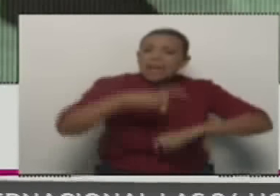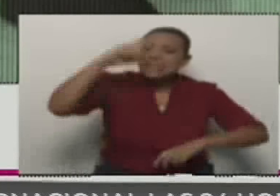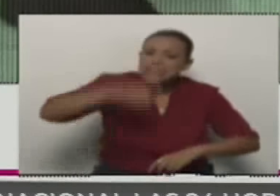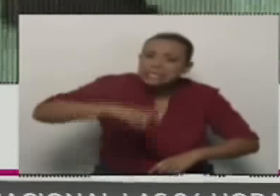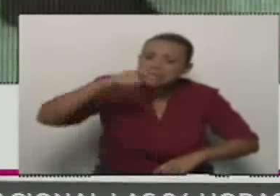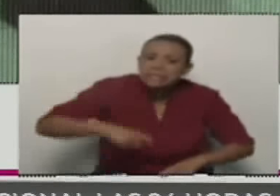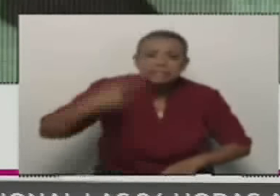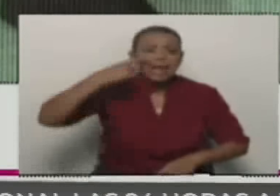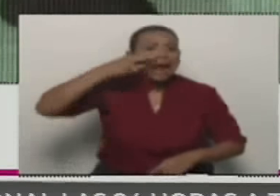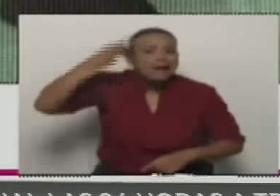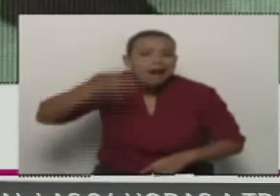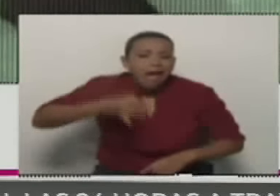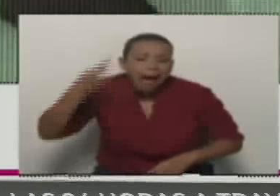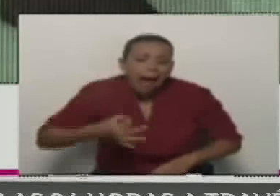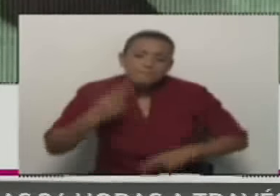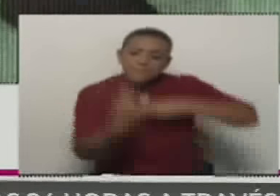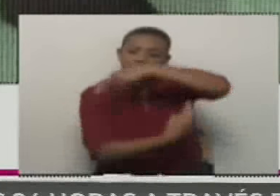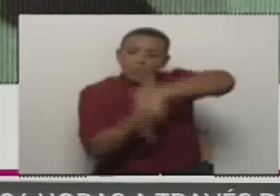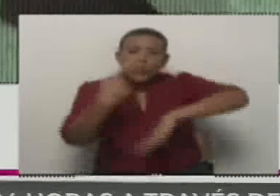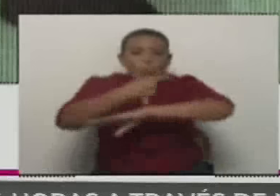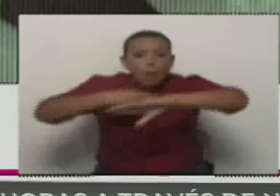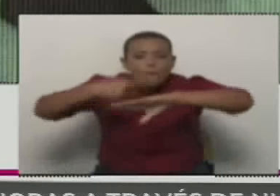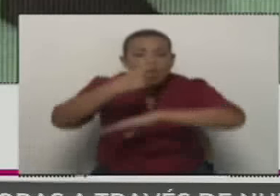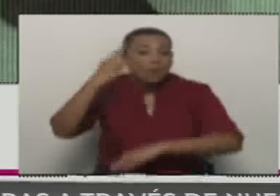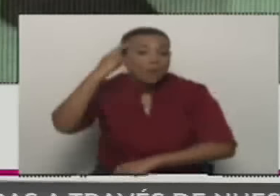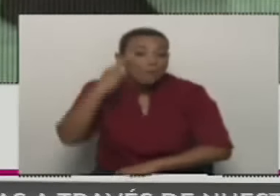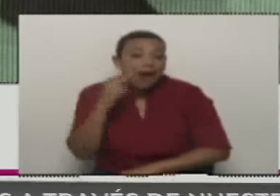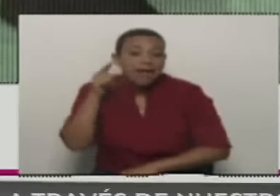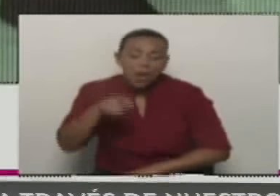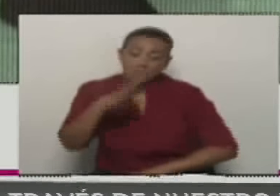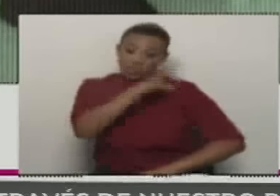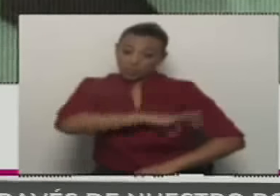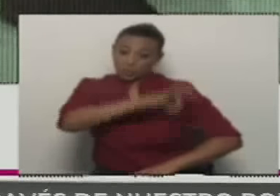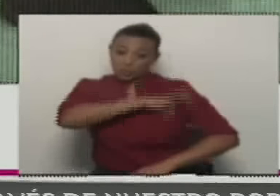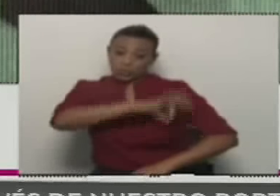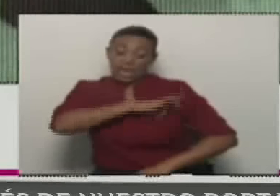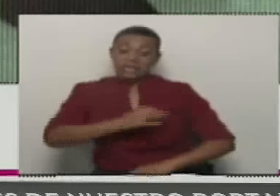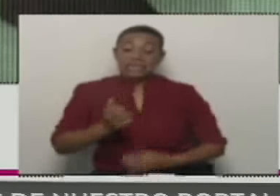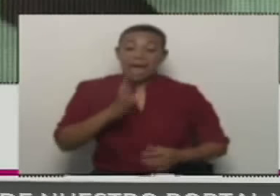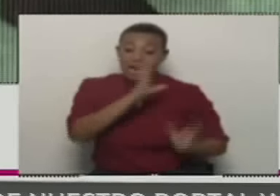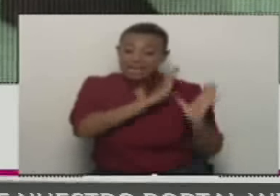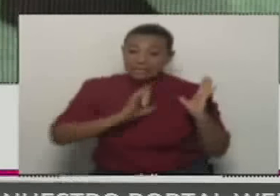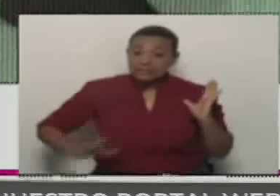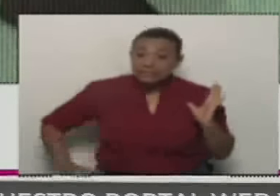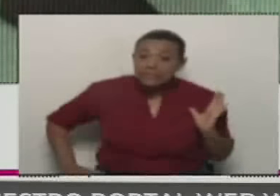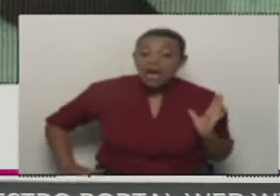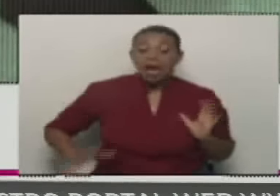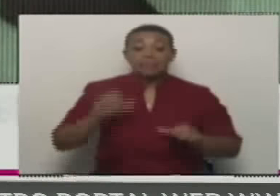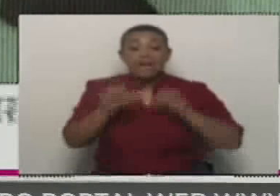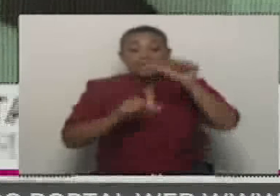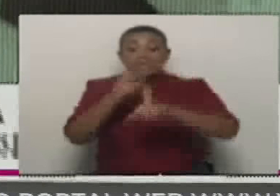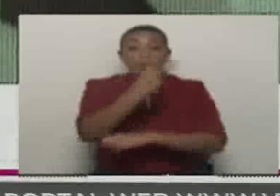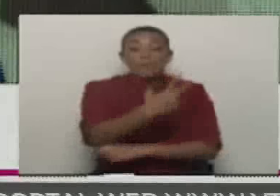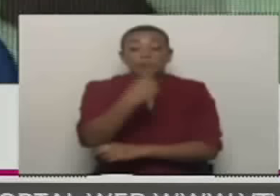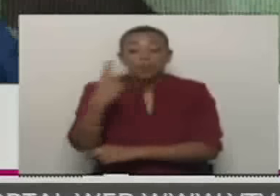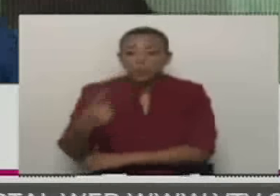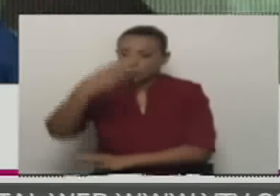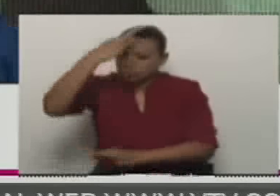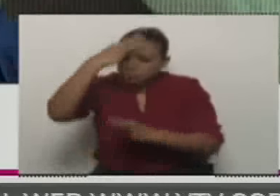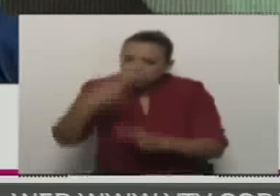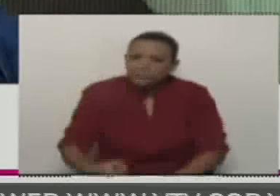necesarias para que la revolución bolivariana, socialista, cristiana del siglo XXI sea